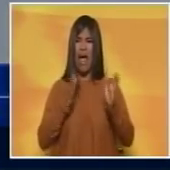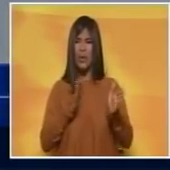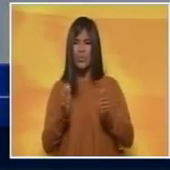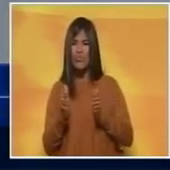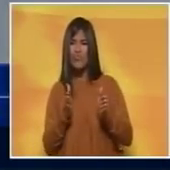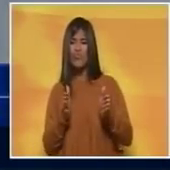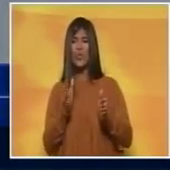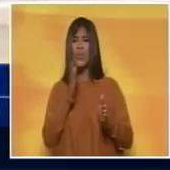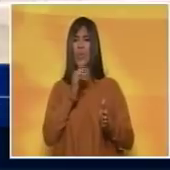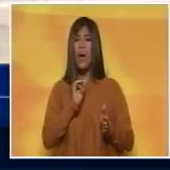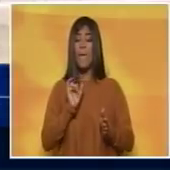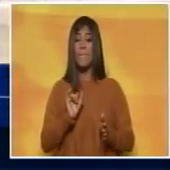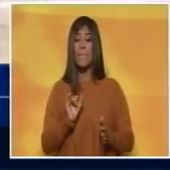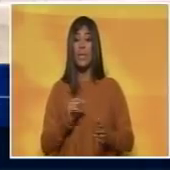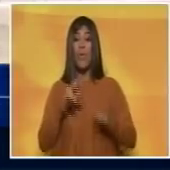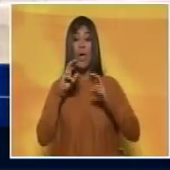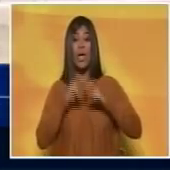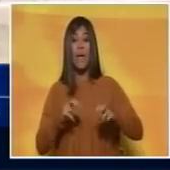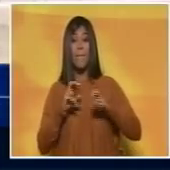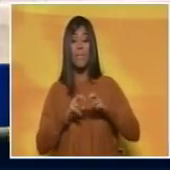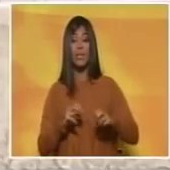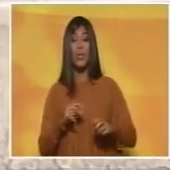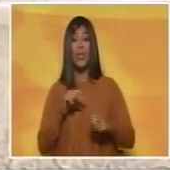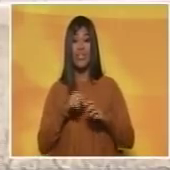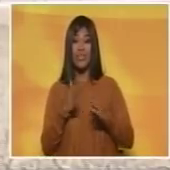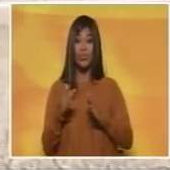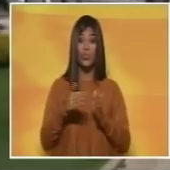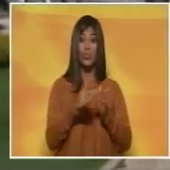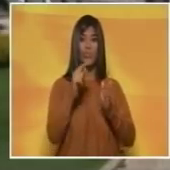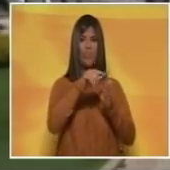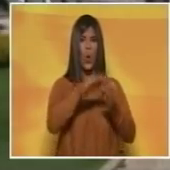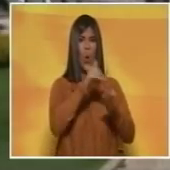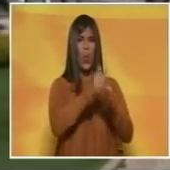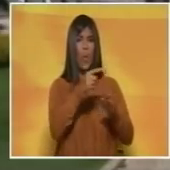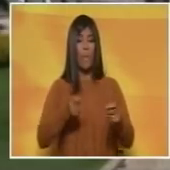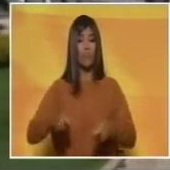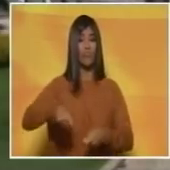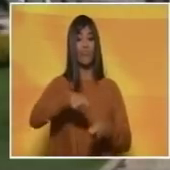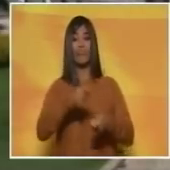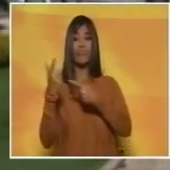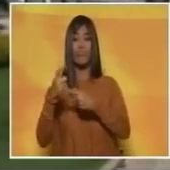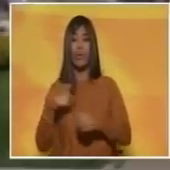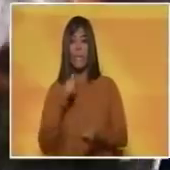operación Lavallato y la investigación que condujo a Lula a la cárcel.